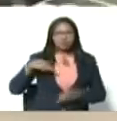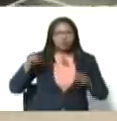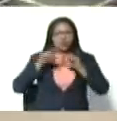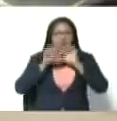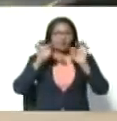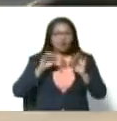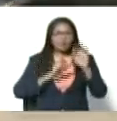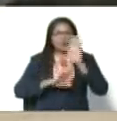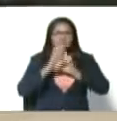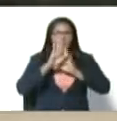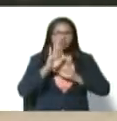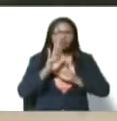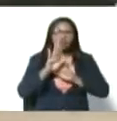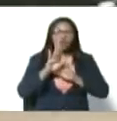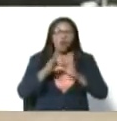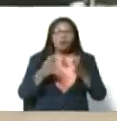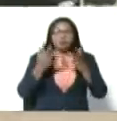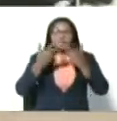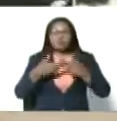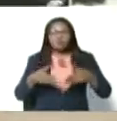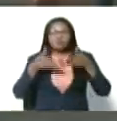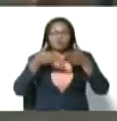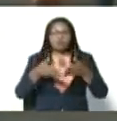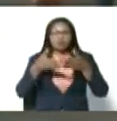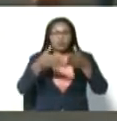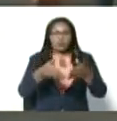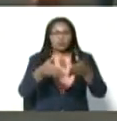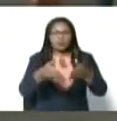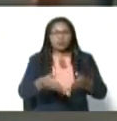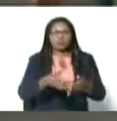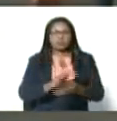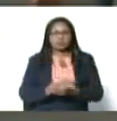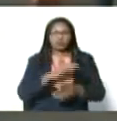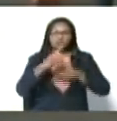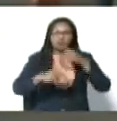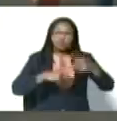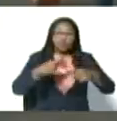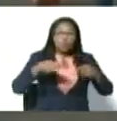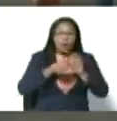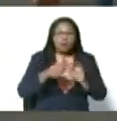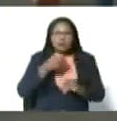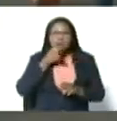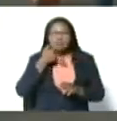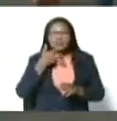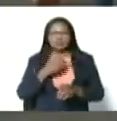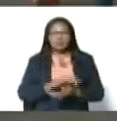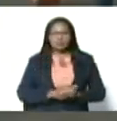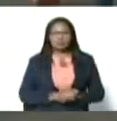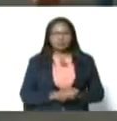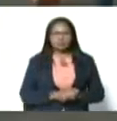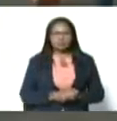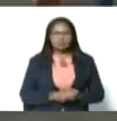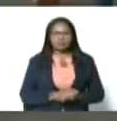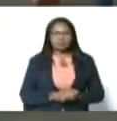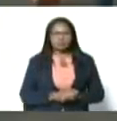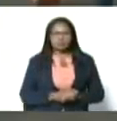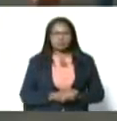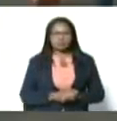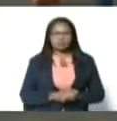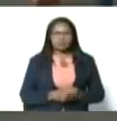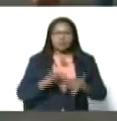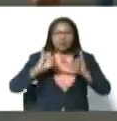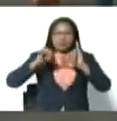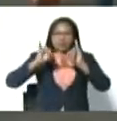del desarrollo de la industria naval venezolana, dimos inicio a ese proceso tan bonito, que ahora le voy a dar el pase al